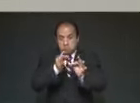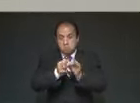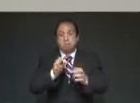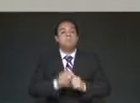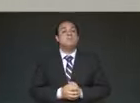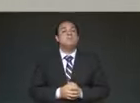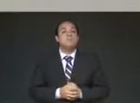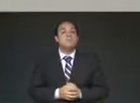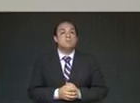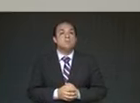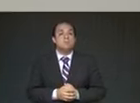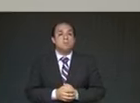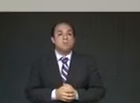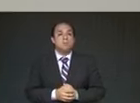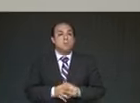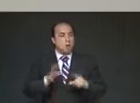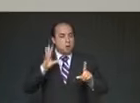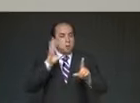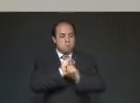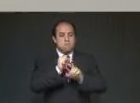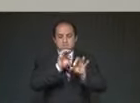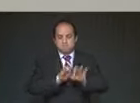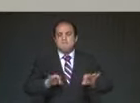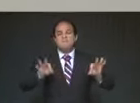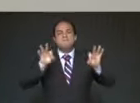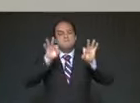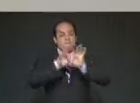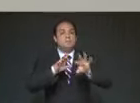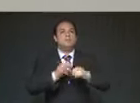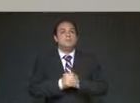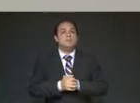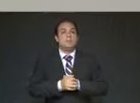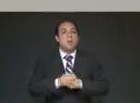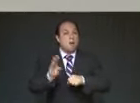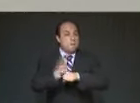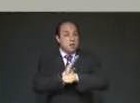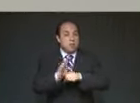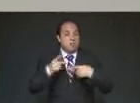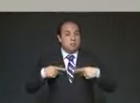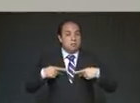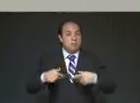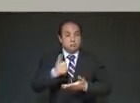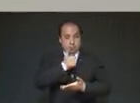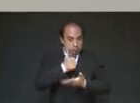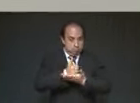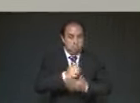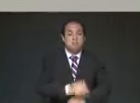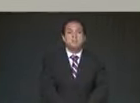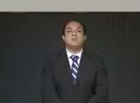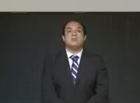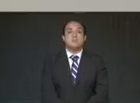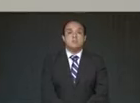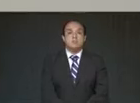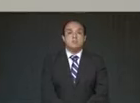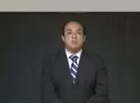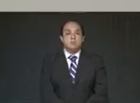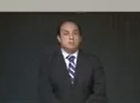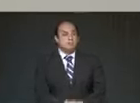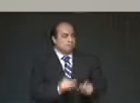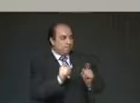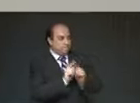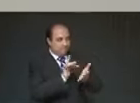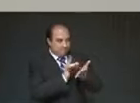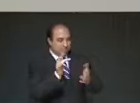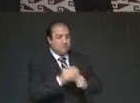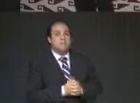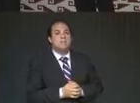Entonces es pues un logro muy importante y repito, pues para beneficio de los habitantes de toda la ciudad. Por mi parte es todo, muchas